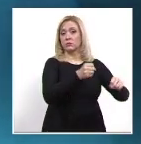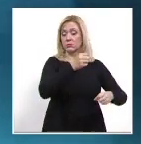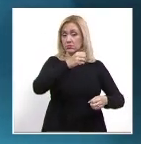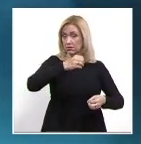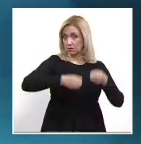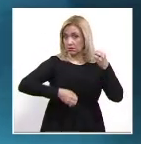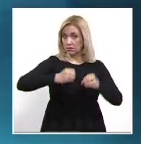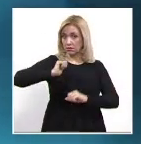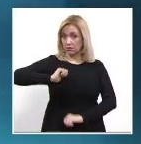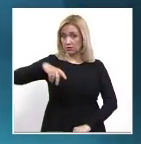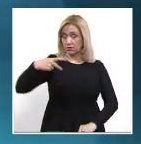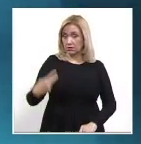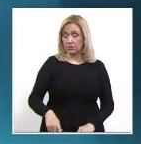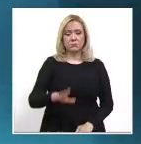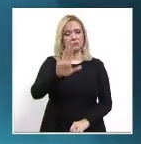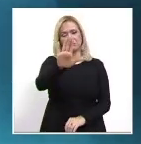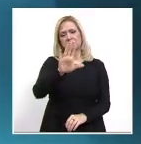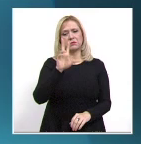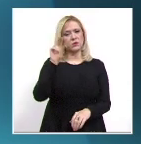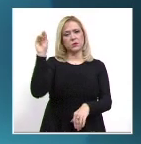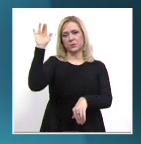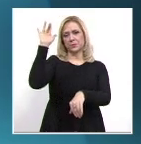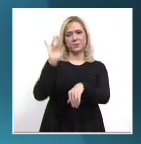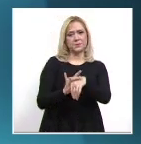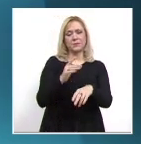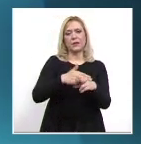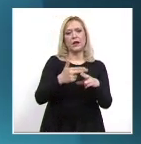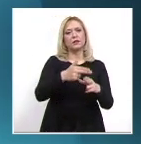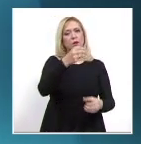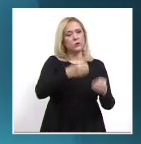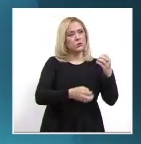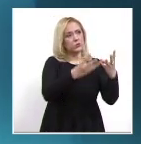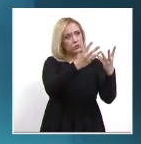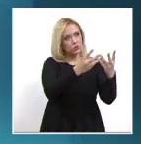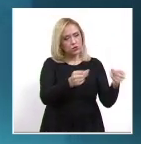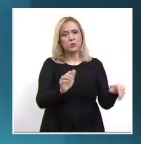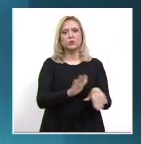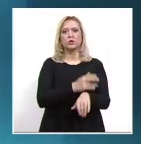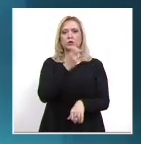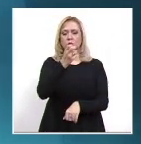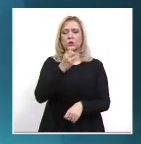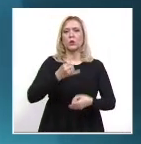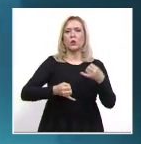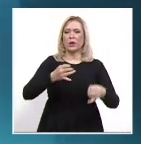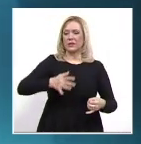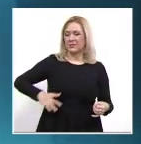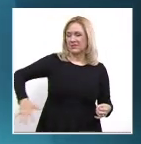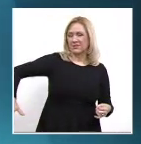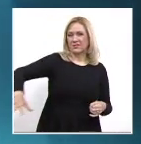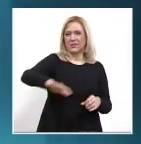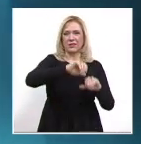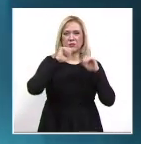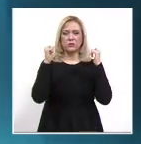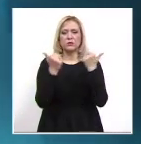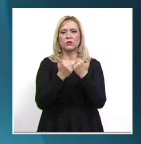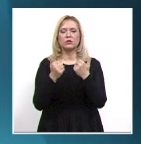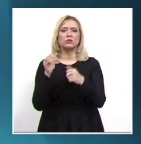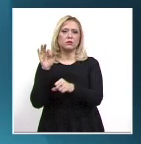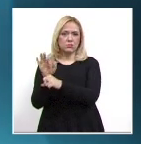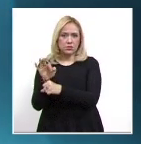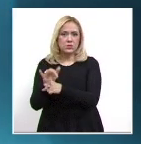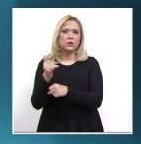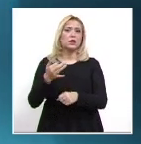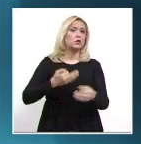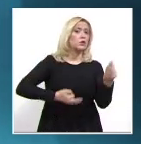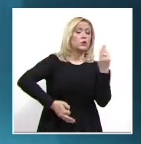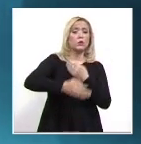se resuelva el juicio en lo principal, lo que protege a juzgadoras y juzgadores que integran dicha asociación, así como a todos los